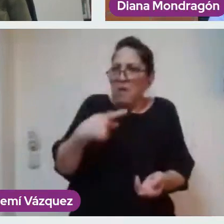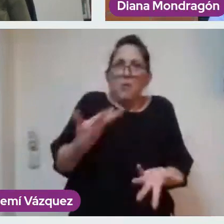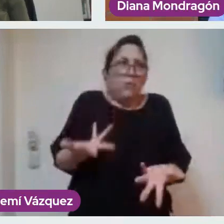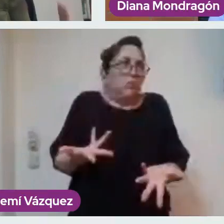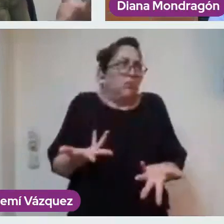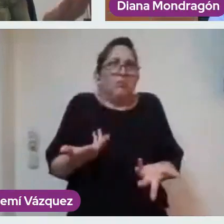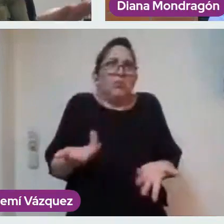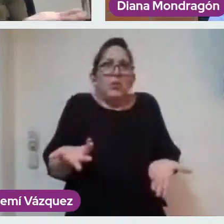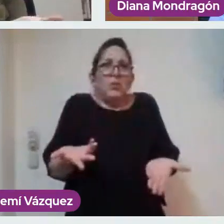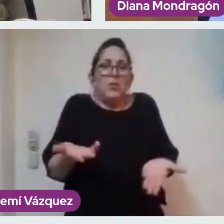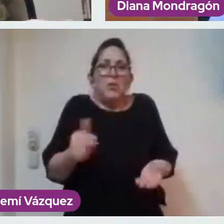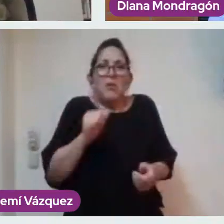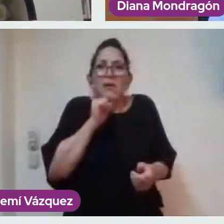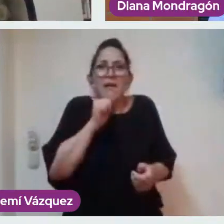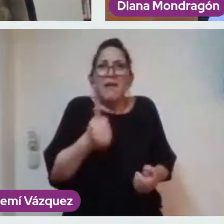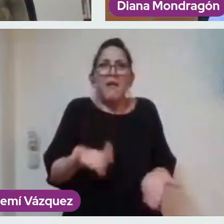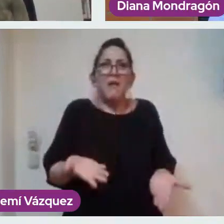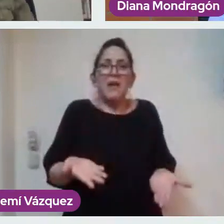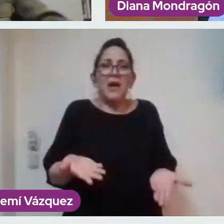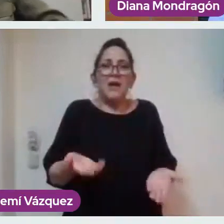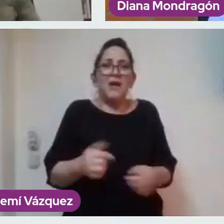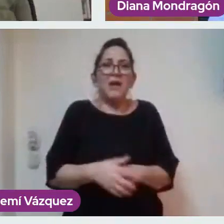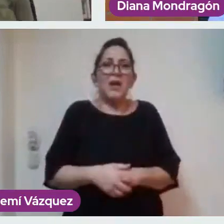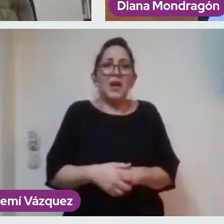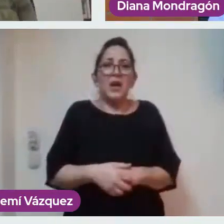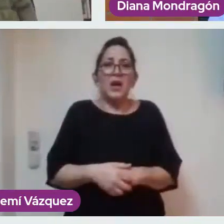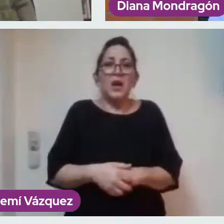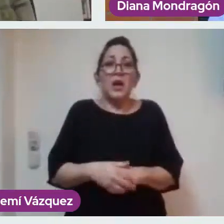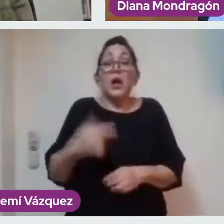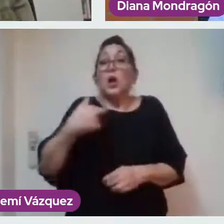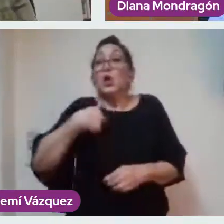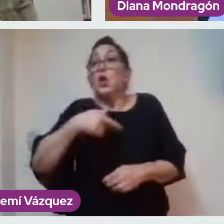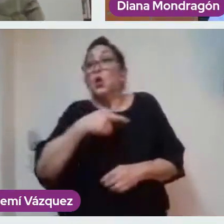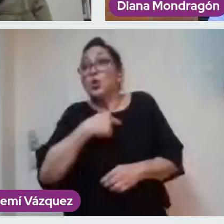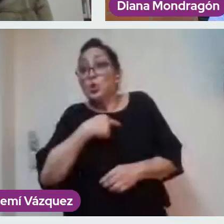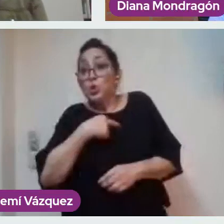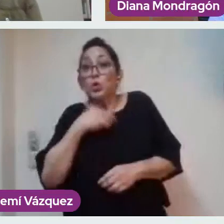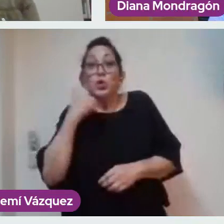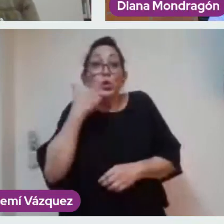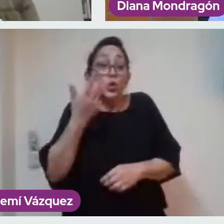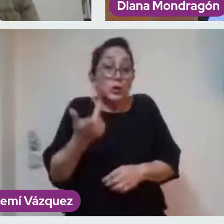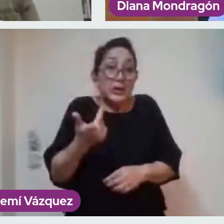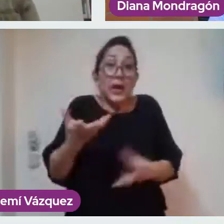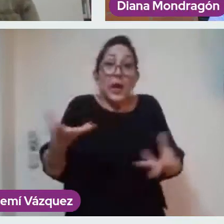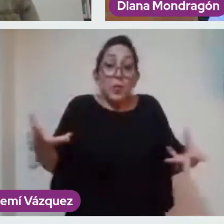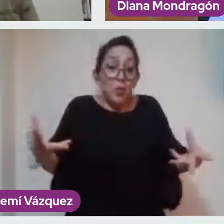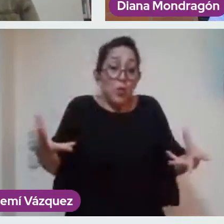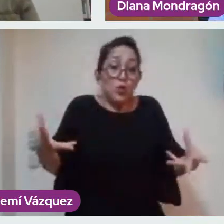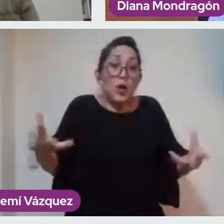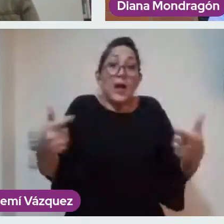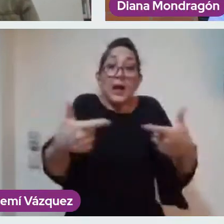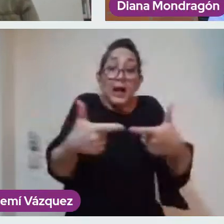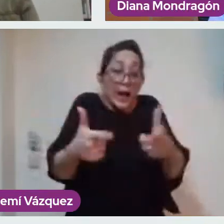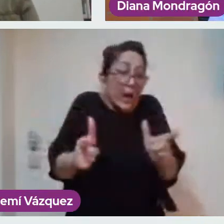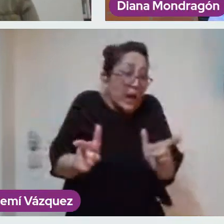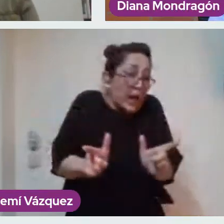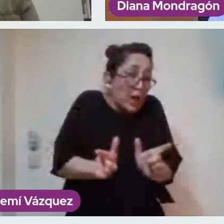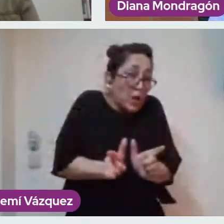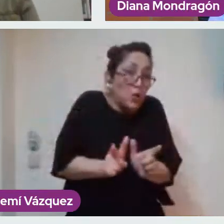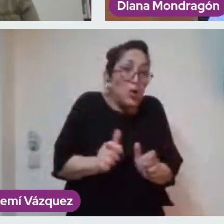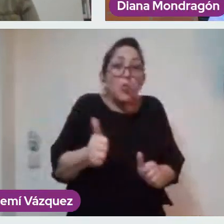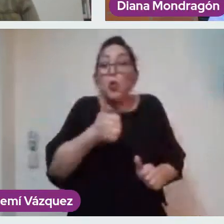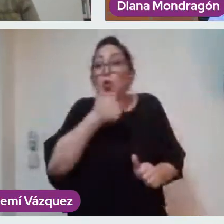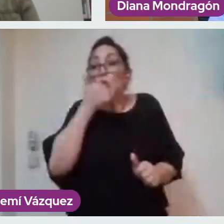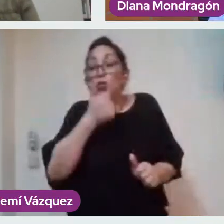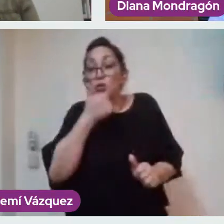también, porque bueno, en teoría, y lo que estamos buscando en conjunto es el bienestar de las y los estudiantes, ¿no? Entonces, bueno,